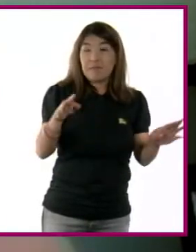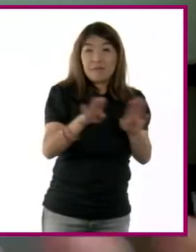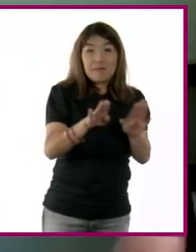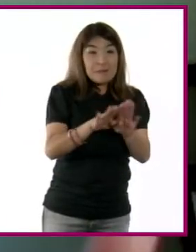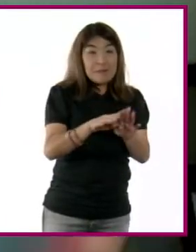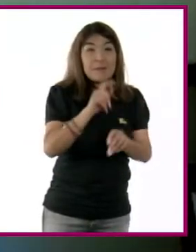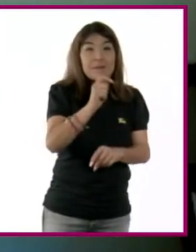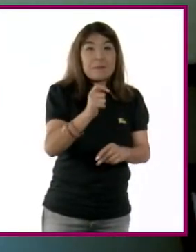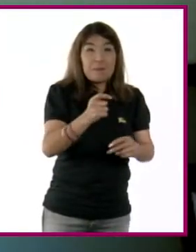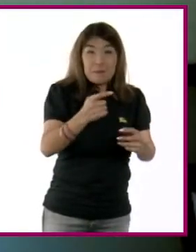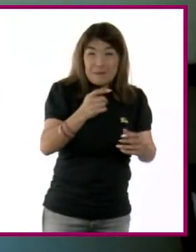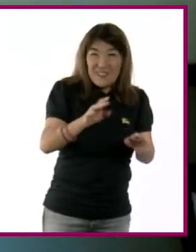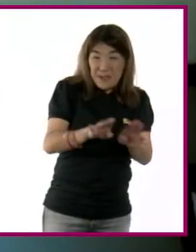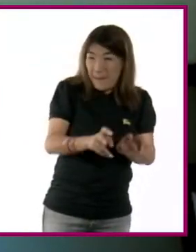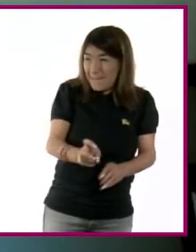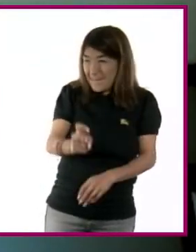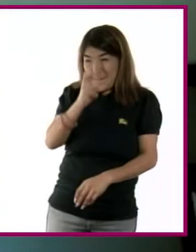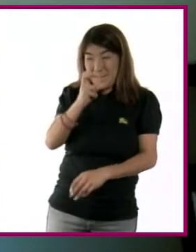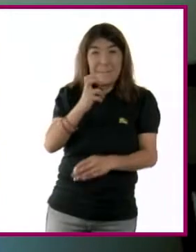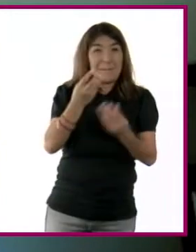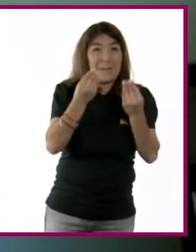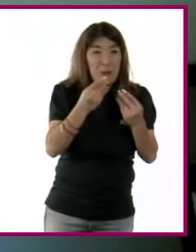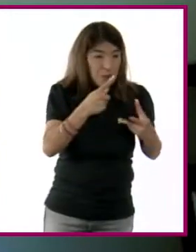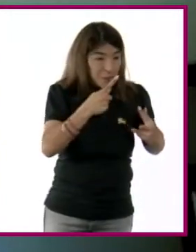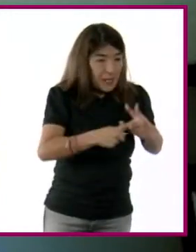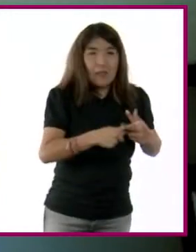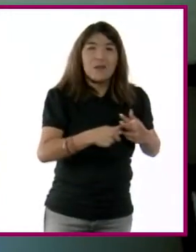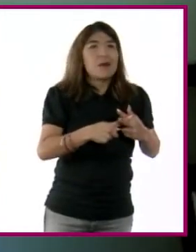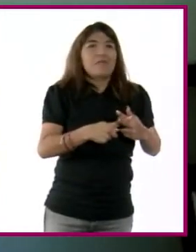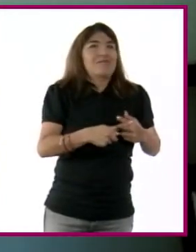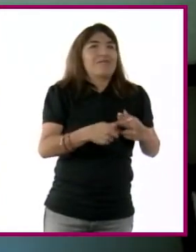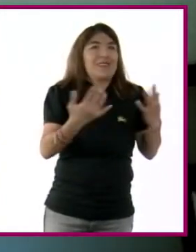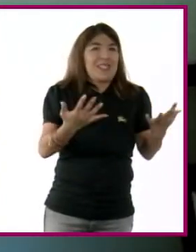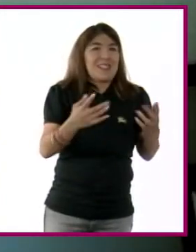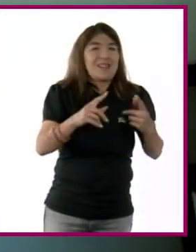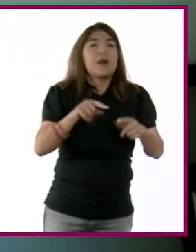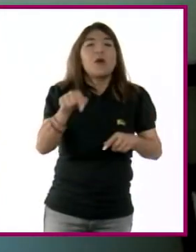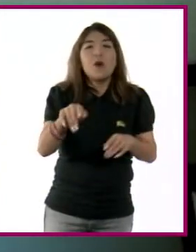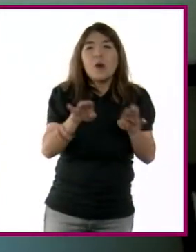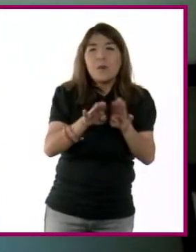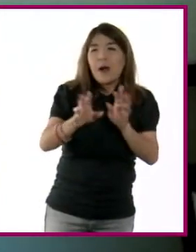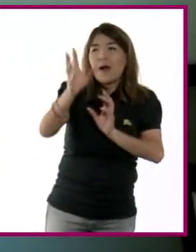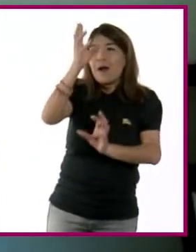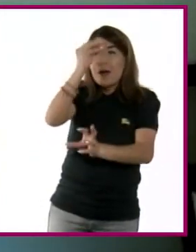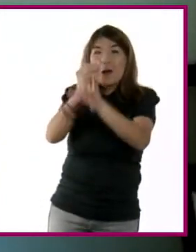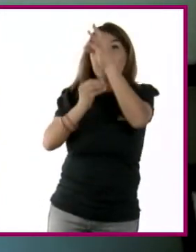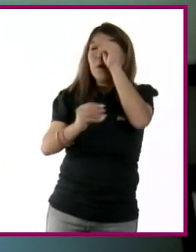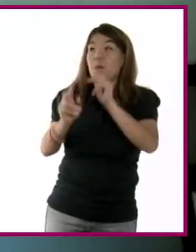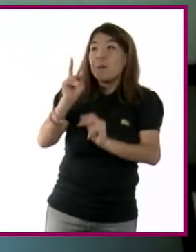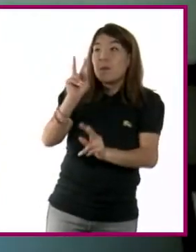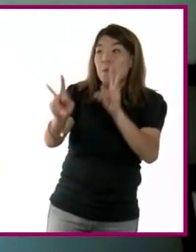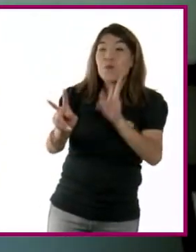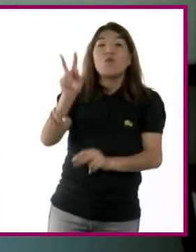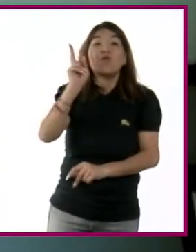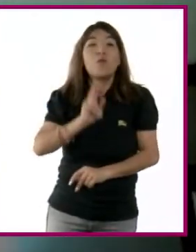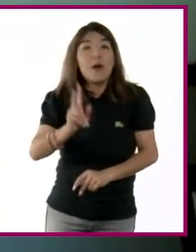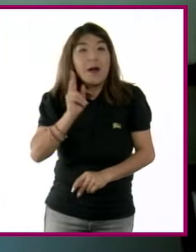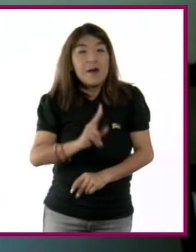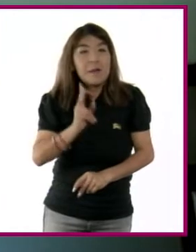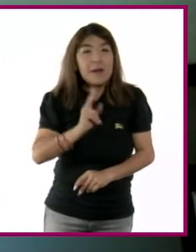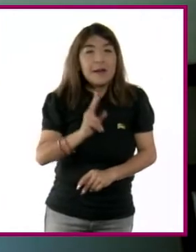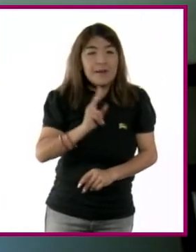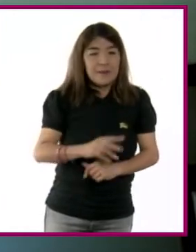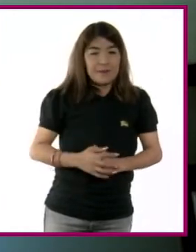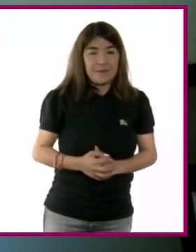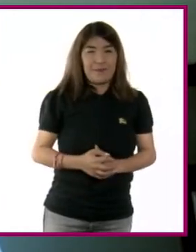en cuanto a cómo se genera el conocimiento de manera como muy empírica a través de la observación y la experimentación, sino